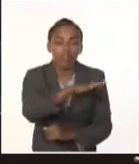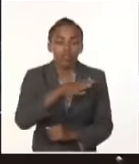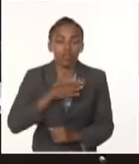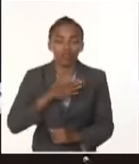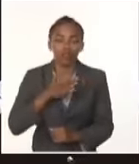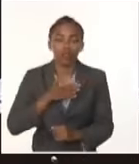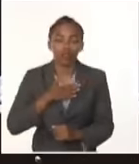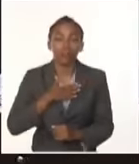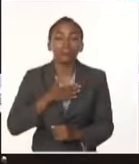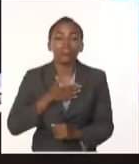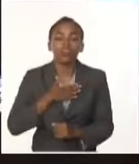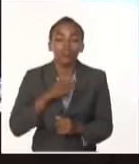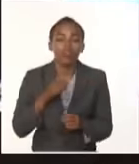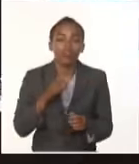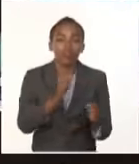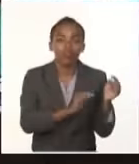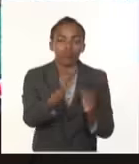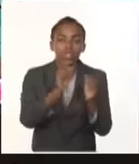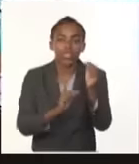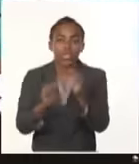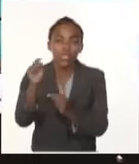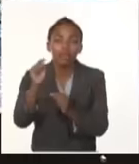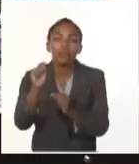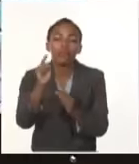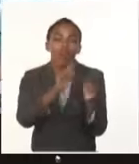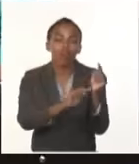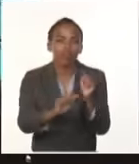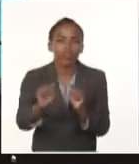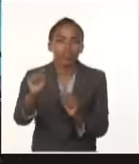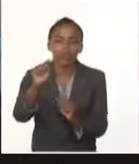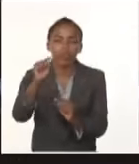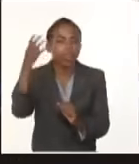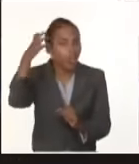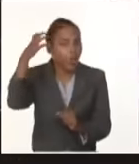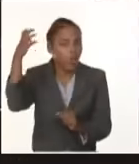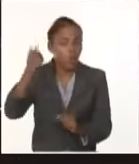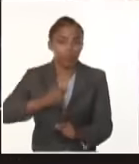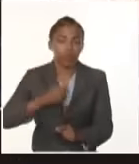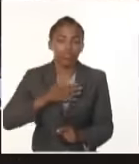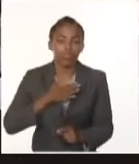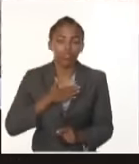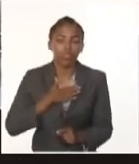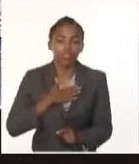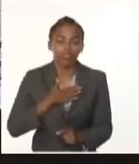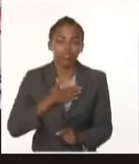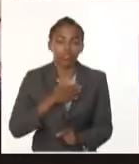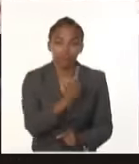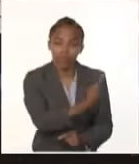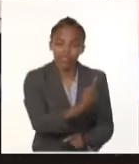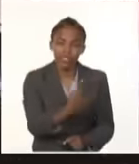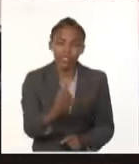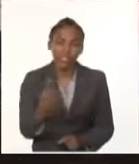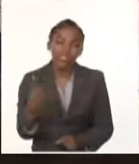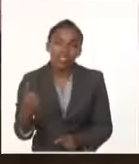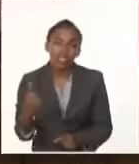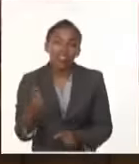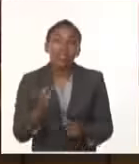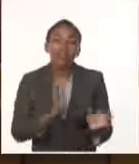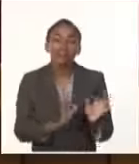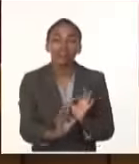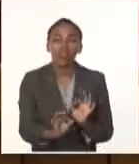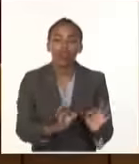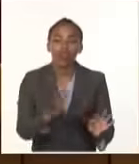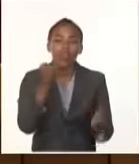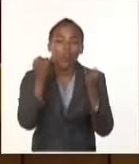principios fundamentales del Estado socialista de derecho. En todos los casos se preservan los intereses de la defensa